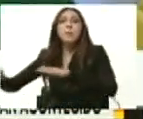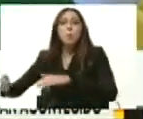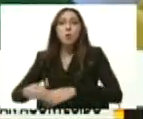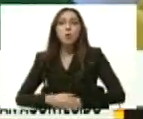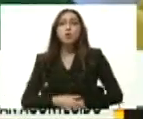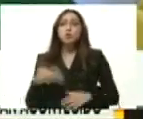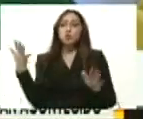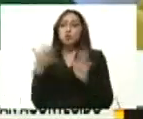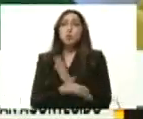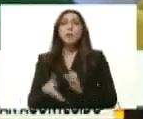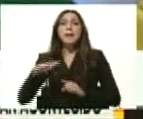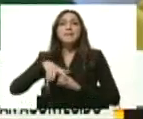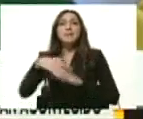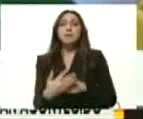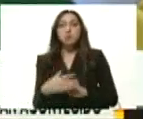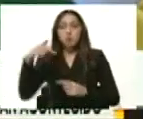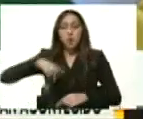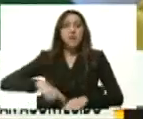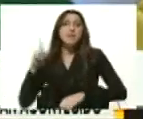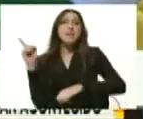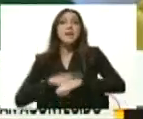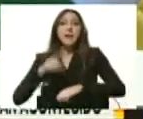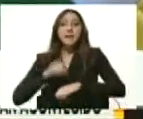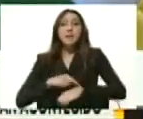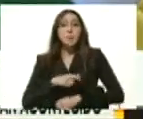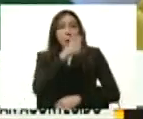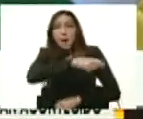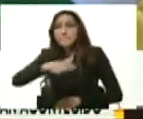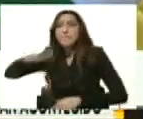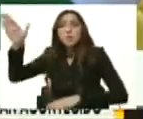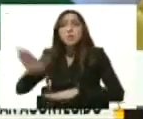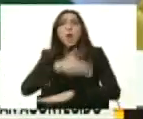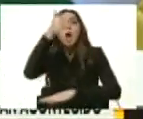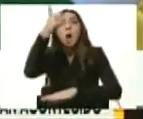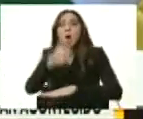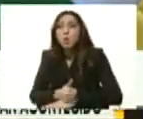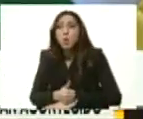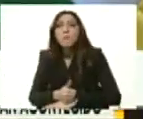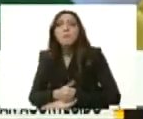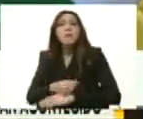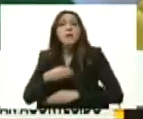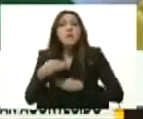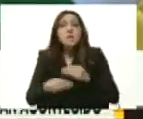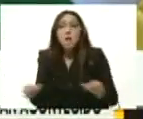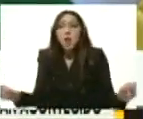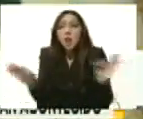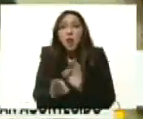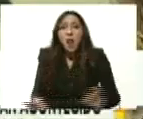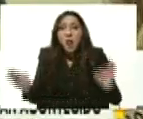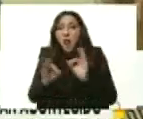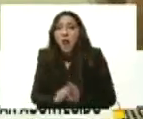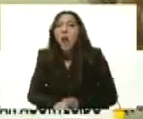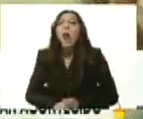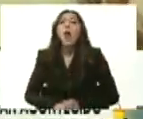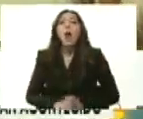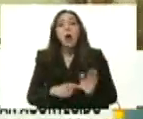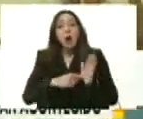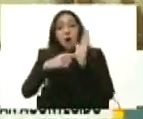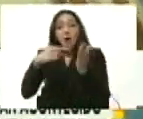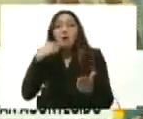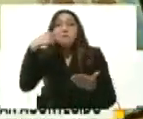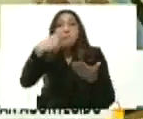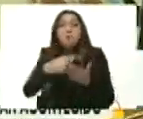durante este funesto periodo. Y aunque los culpables nunca lo hicieron, a nombre del Estado Plurinacional de